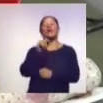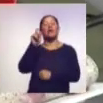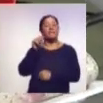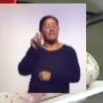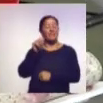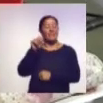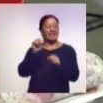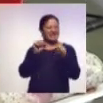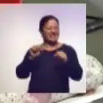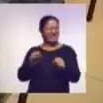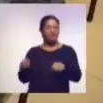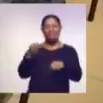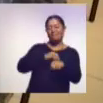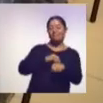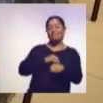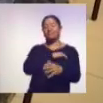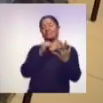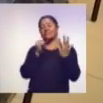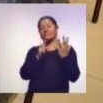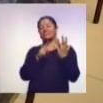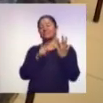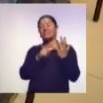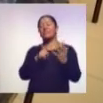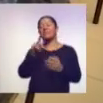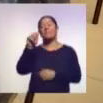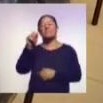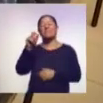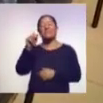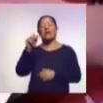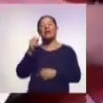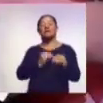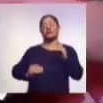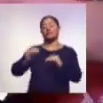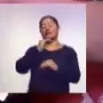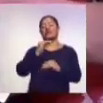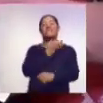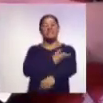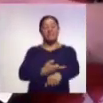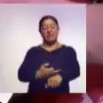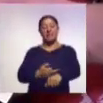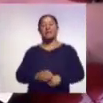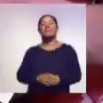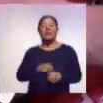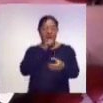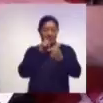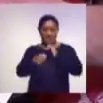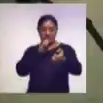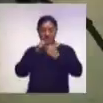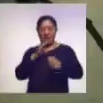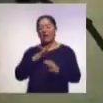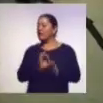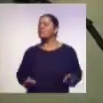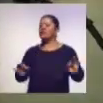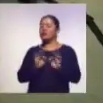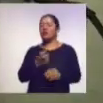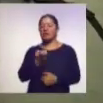nuevo componente, la beca de superación familiar, que anunció recientemente el gobernador Marco Mena. En entrevista, resaltó la importancia de esta beca